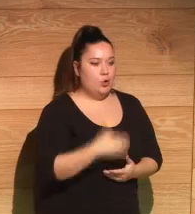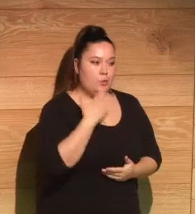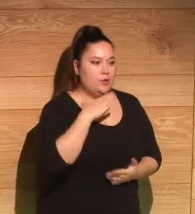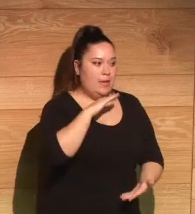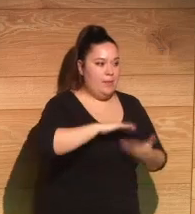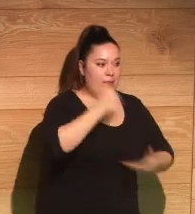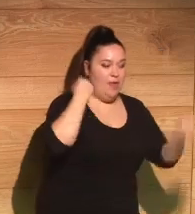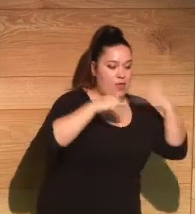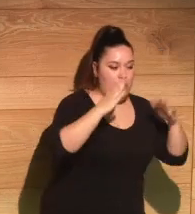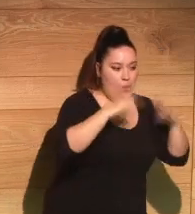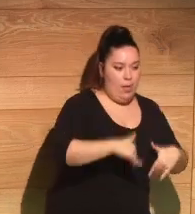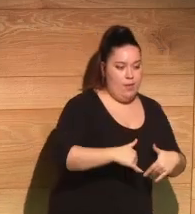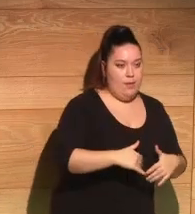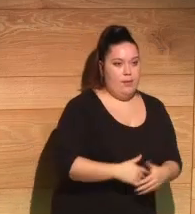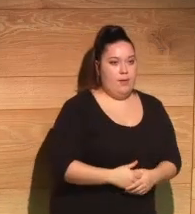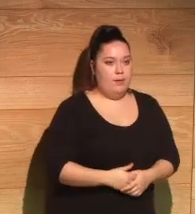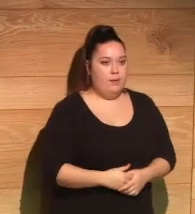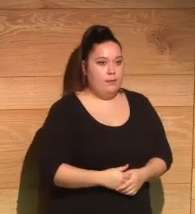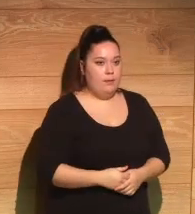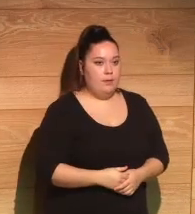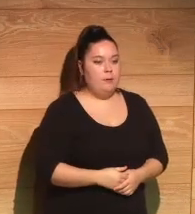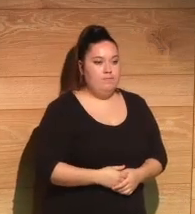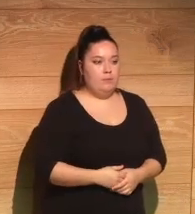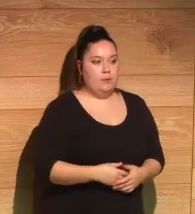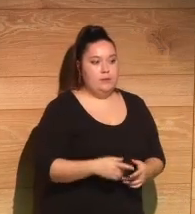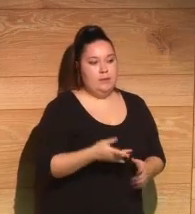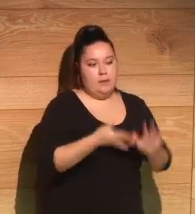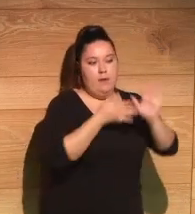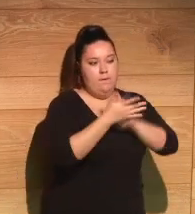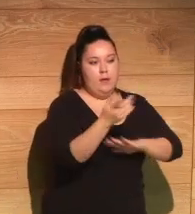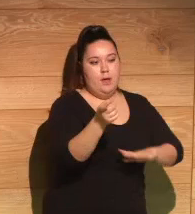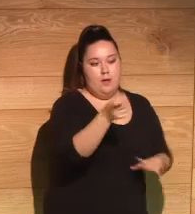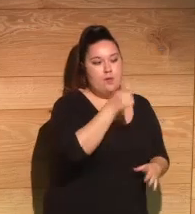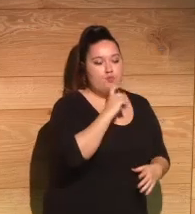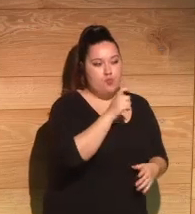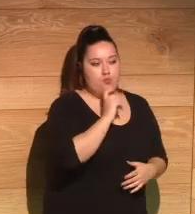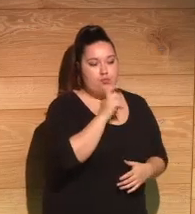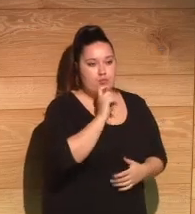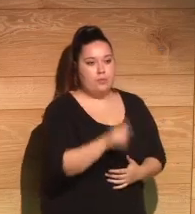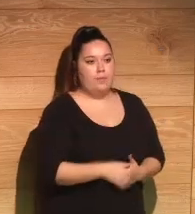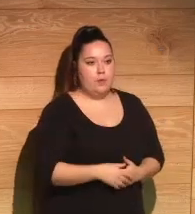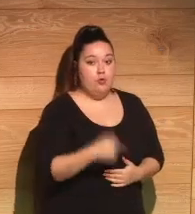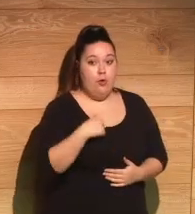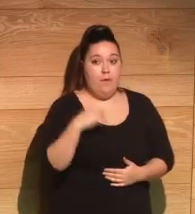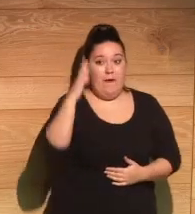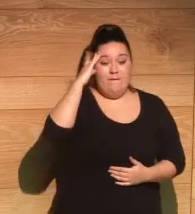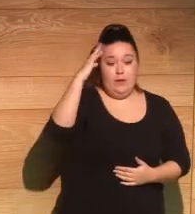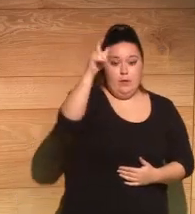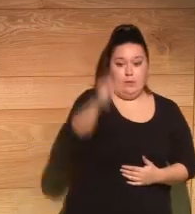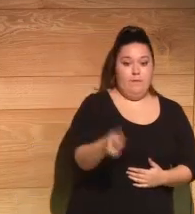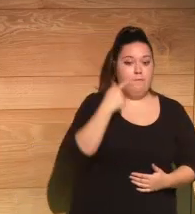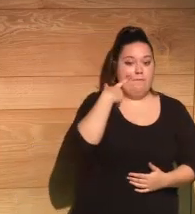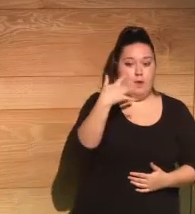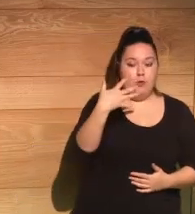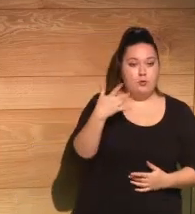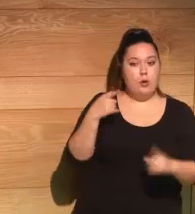acción que pueden tener otros sujetos, es complicada. Pero yo, siguiendo a una filósofa que la sigo mucho últimamente,